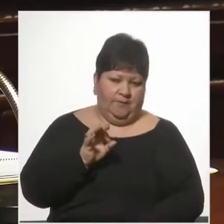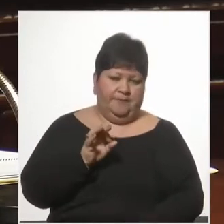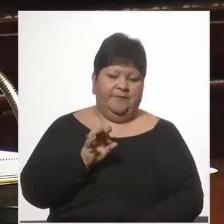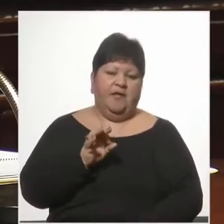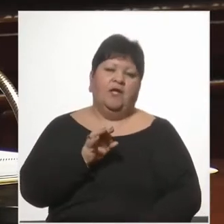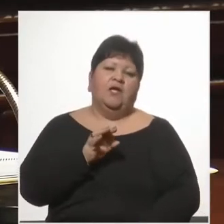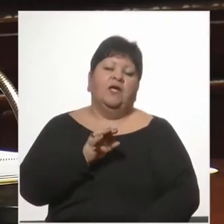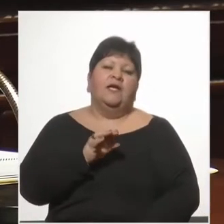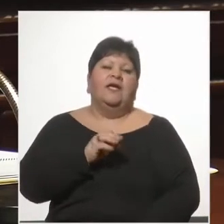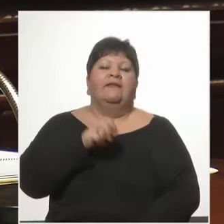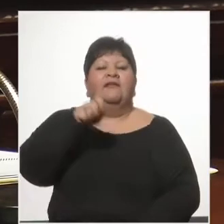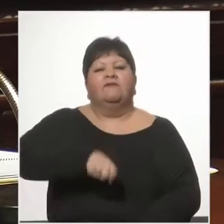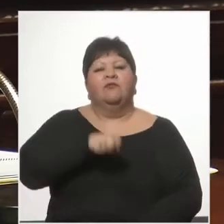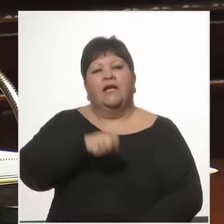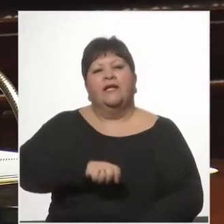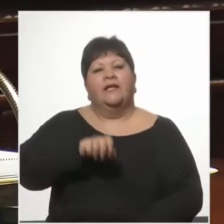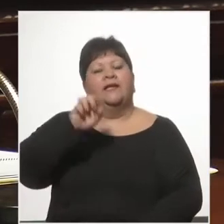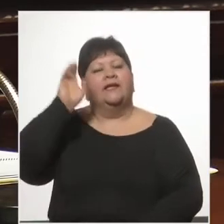verbalmente,